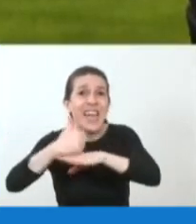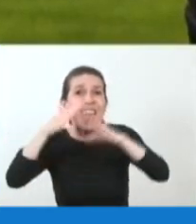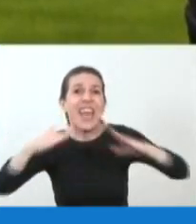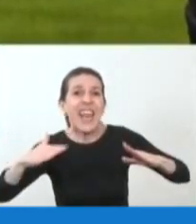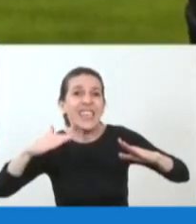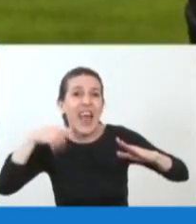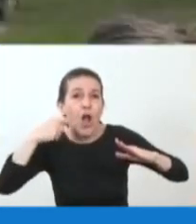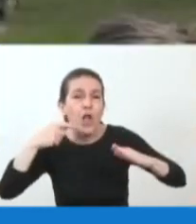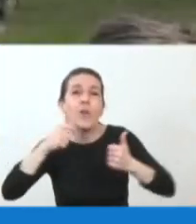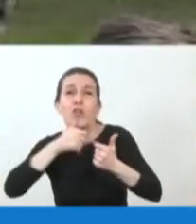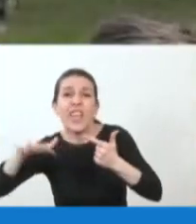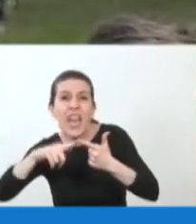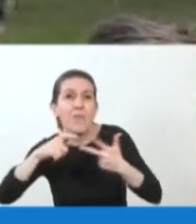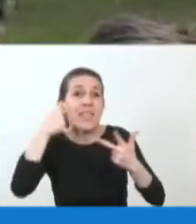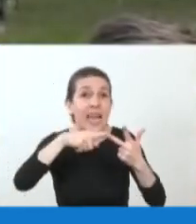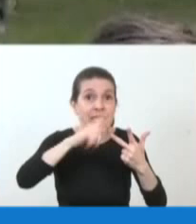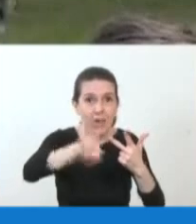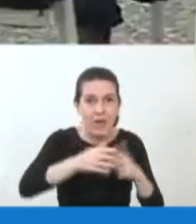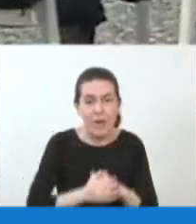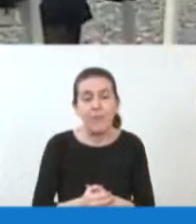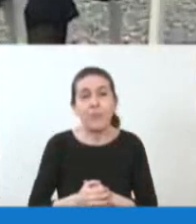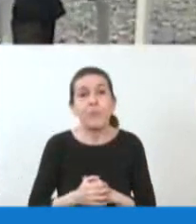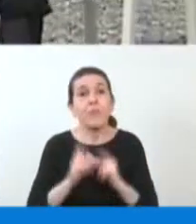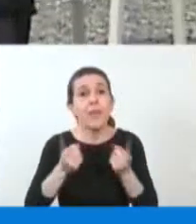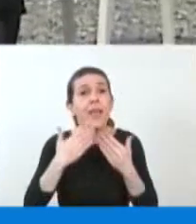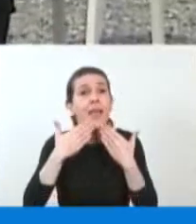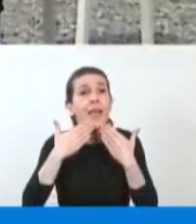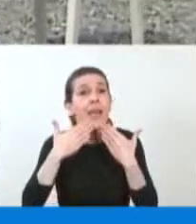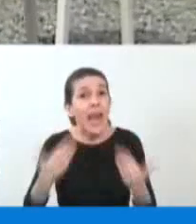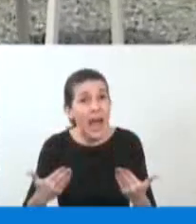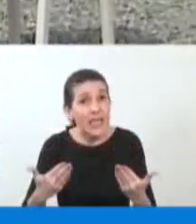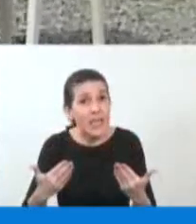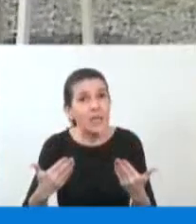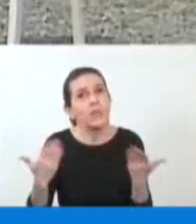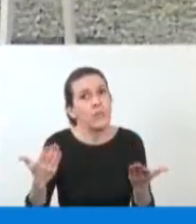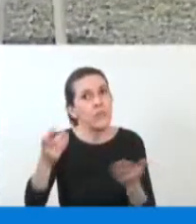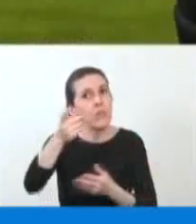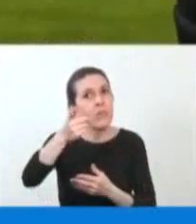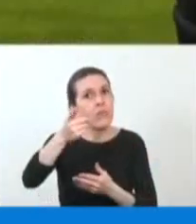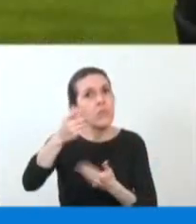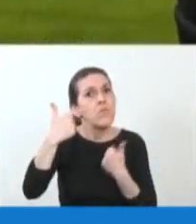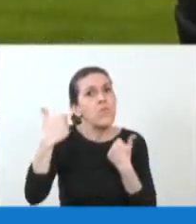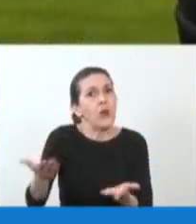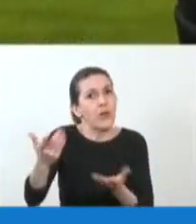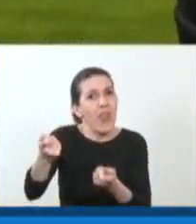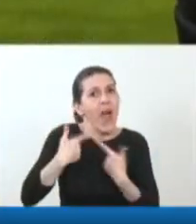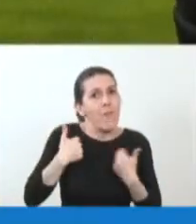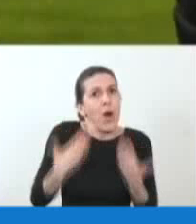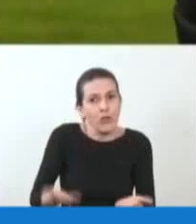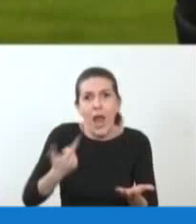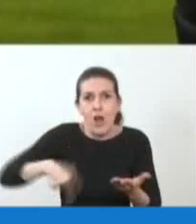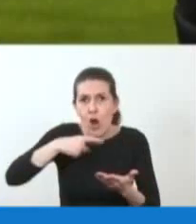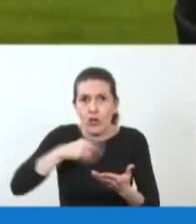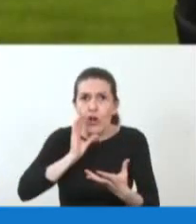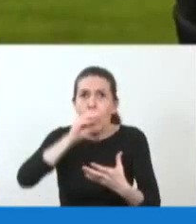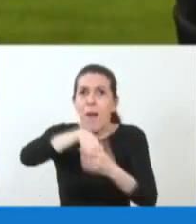y en san isidro agradecerte por darnos las posibilidades los verenses de estar participando